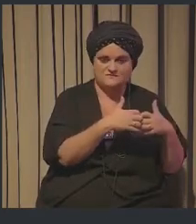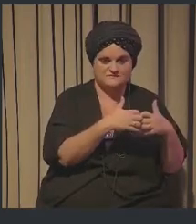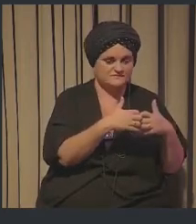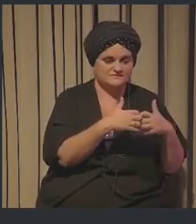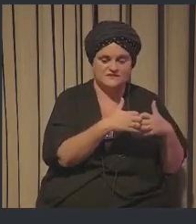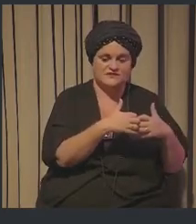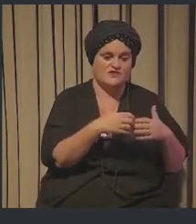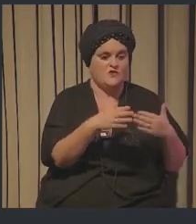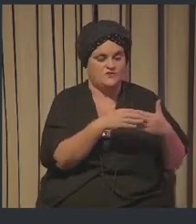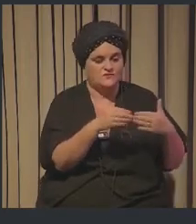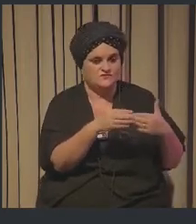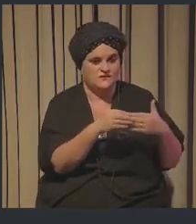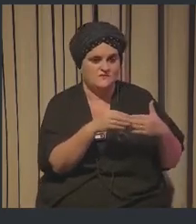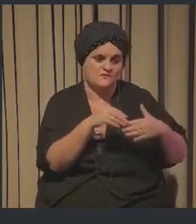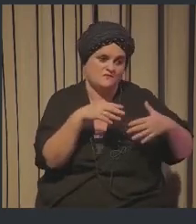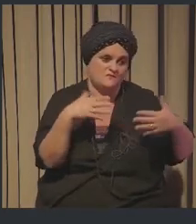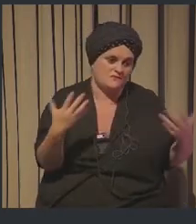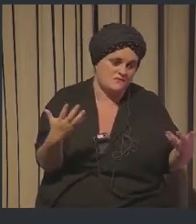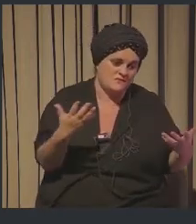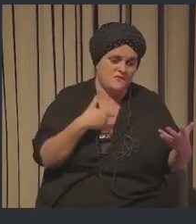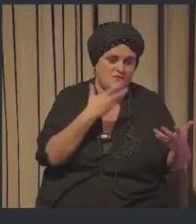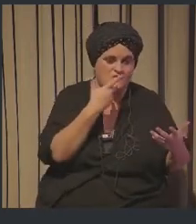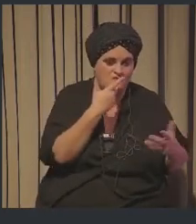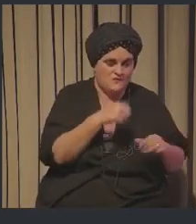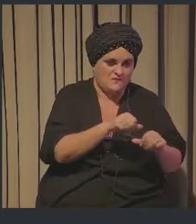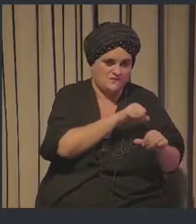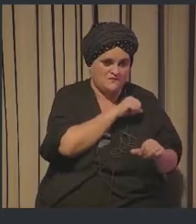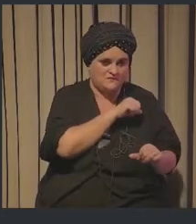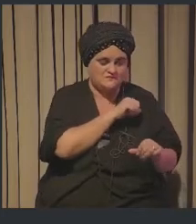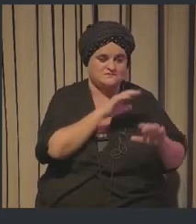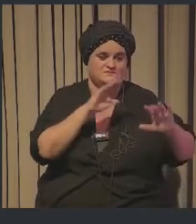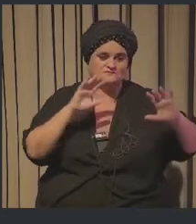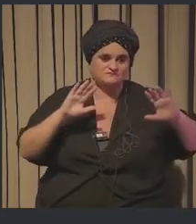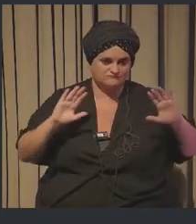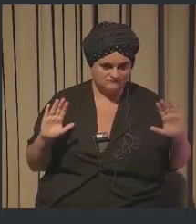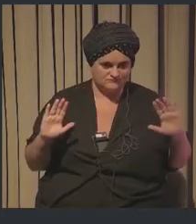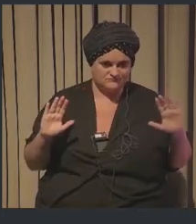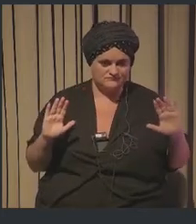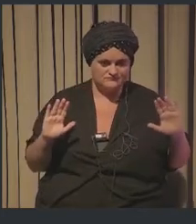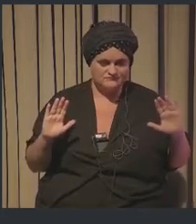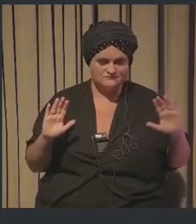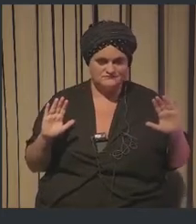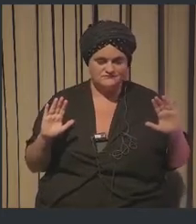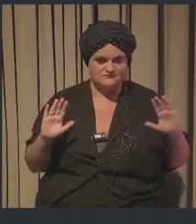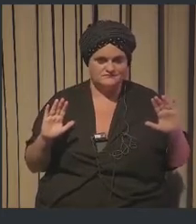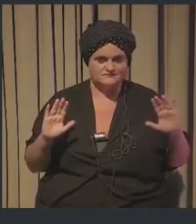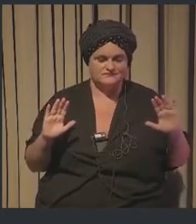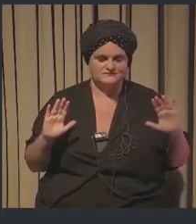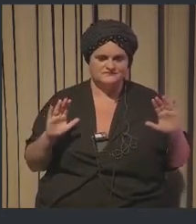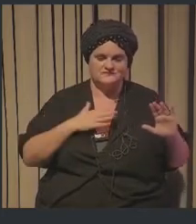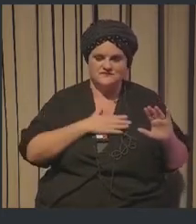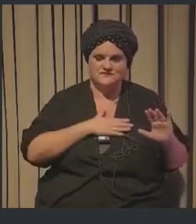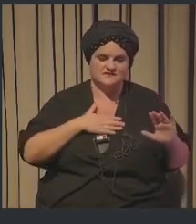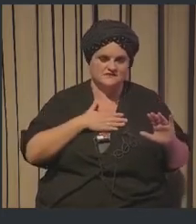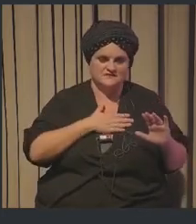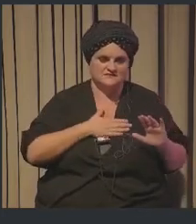seguimos utilizando porque las conocemos, pero cada vez estamos menos satisfechos con